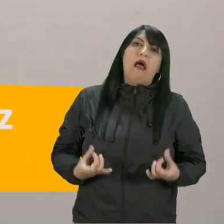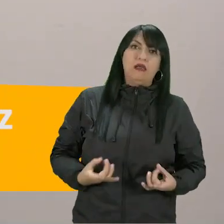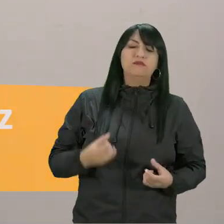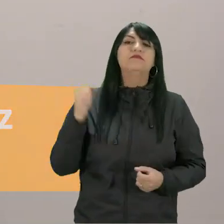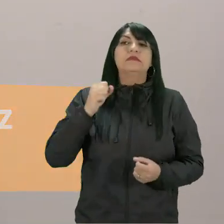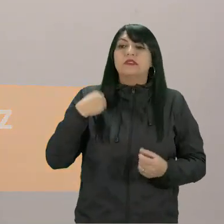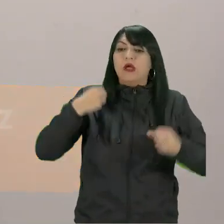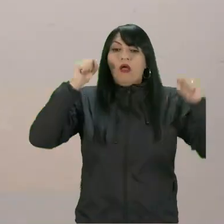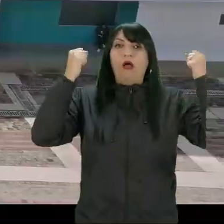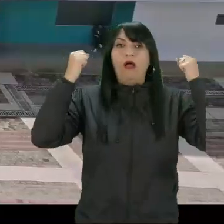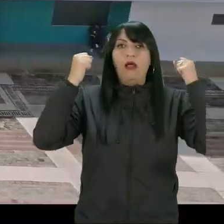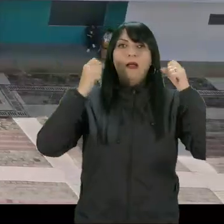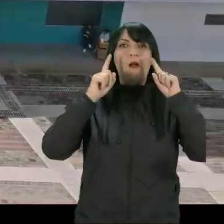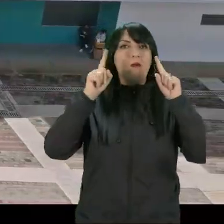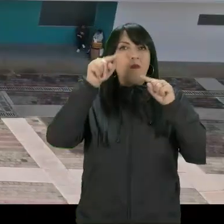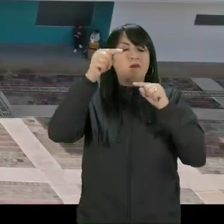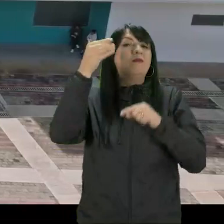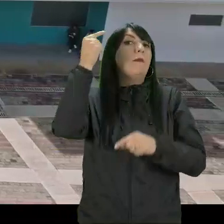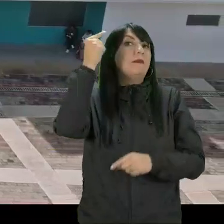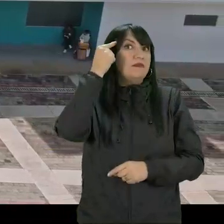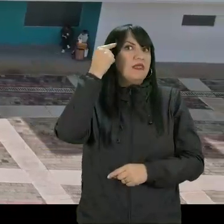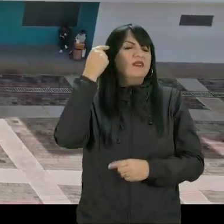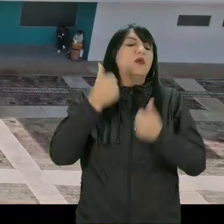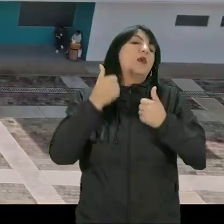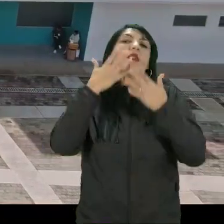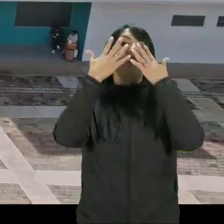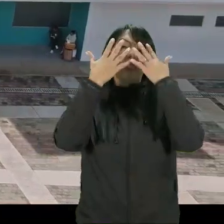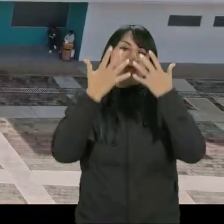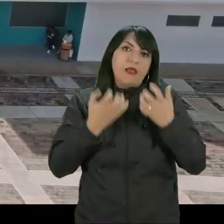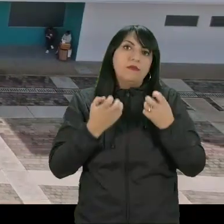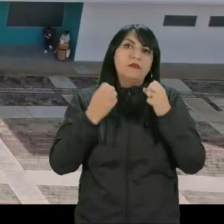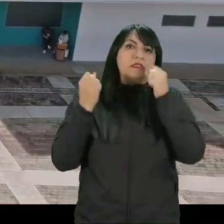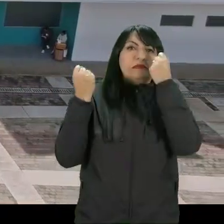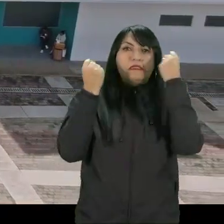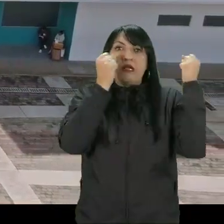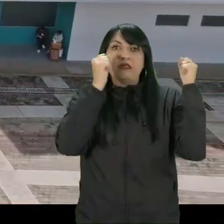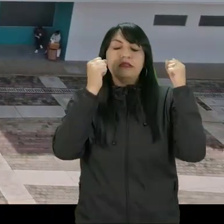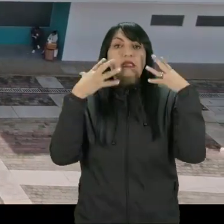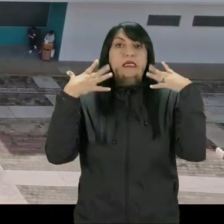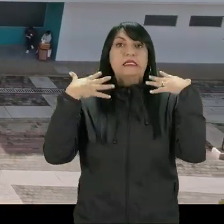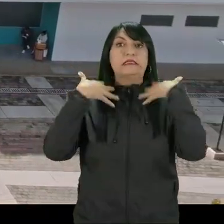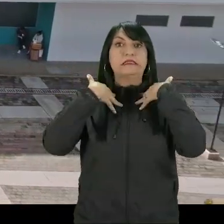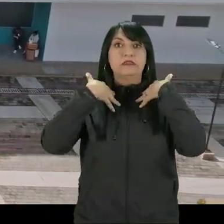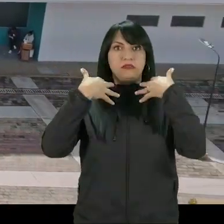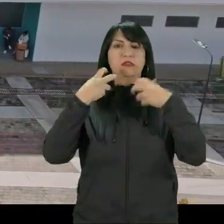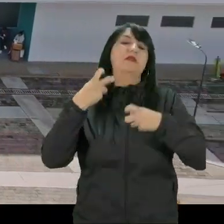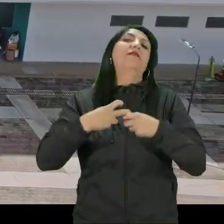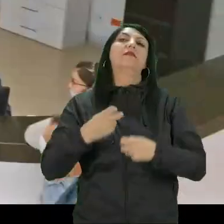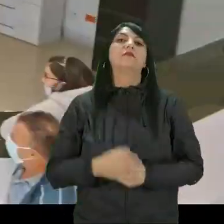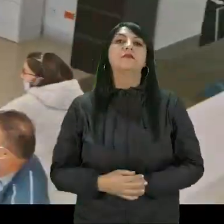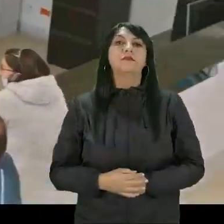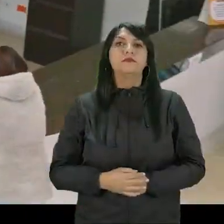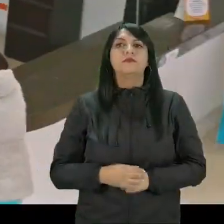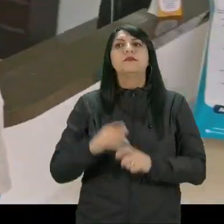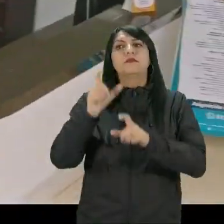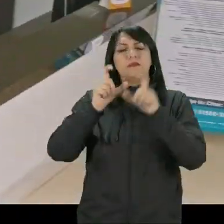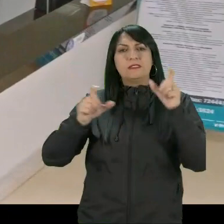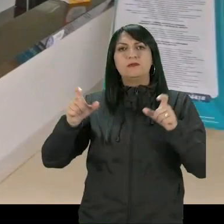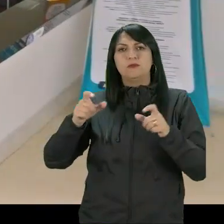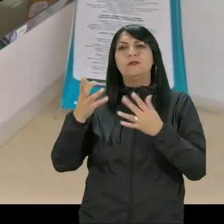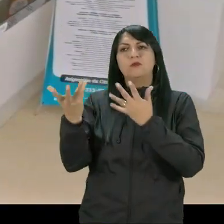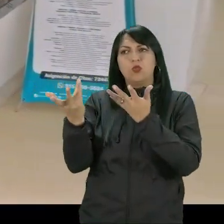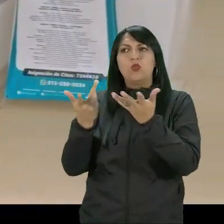cualquier cosa de estas pero nunca pensamos en Qué tan grave es la depresión la ansiedad un estrés mal manejable la comunidad